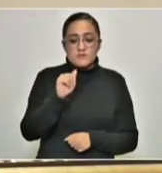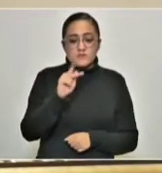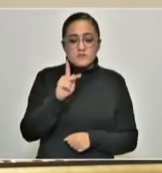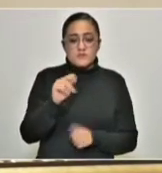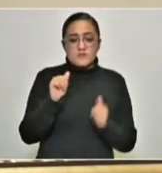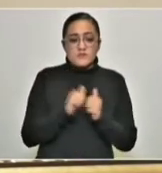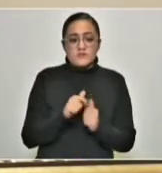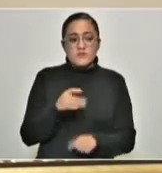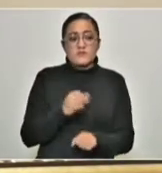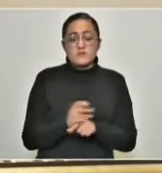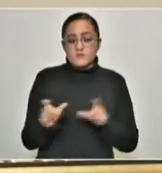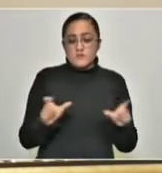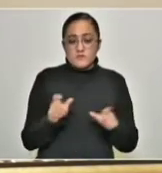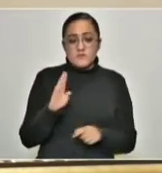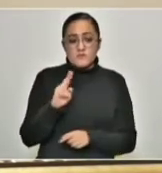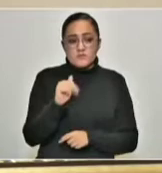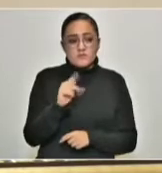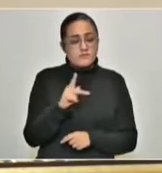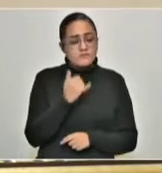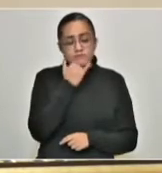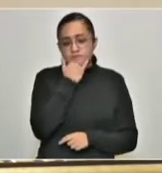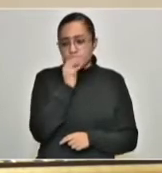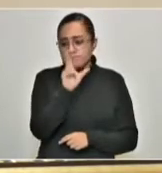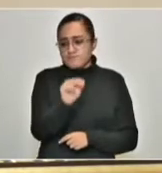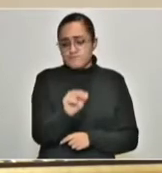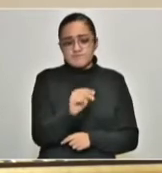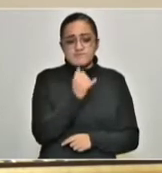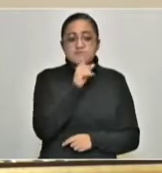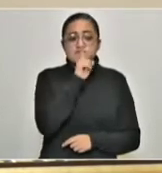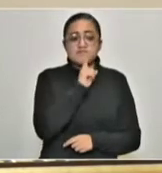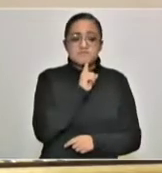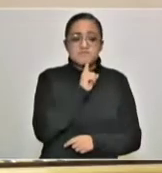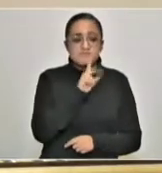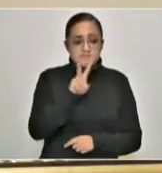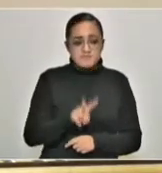ver con tomar control de la UAP. Mentira.